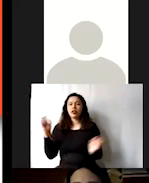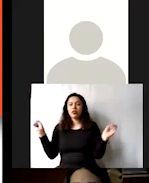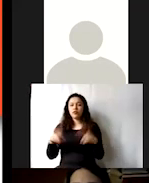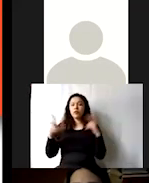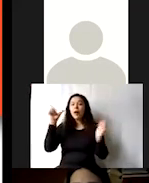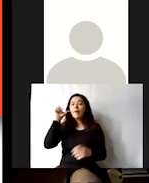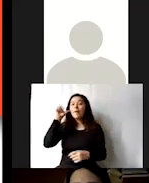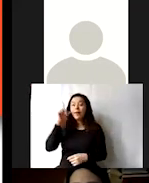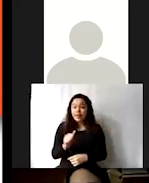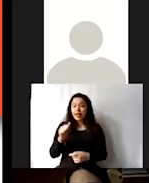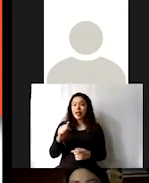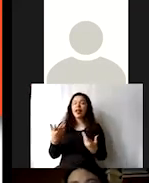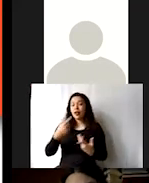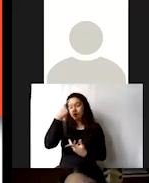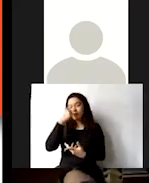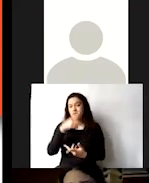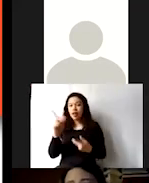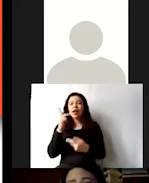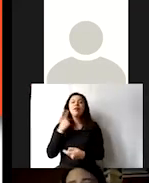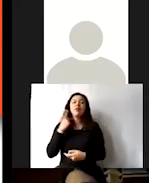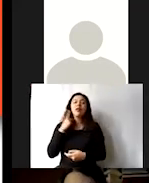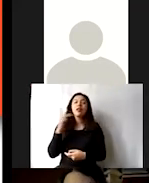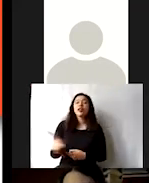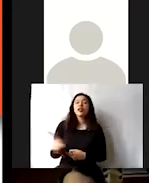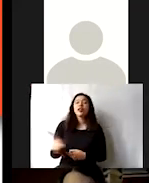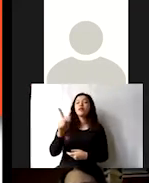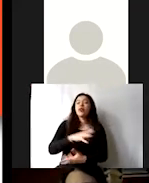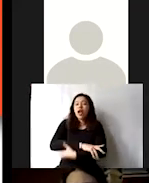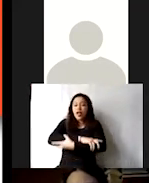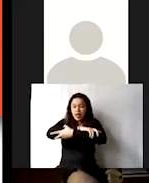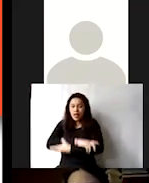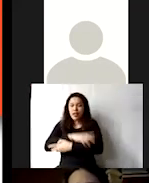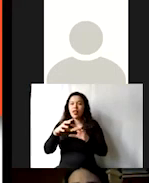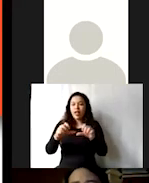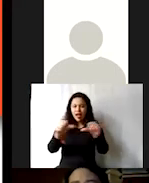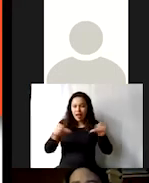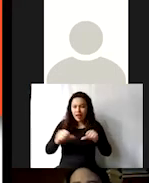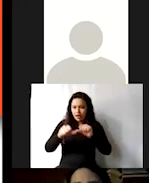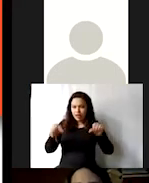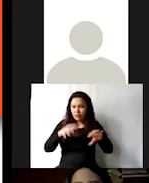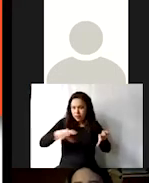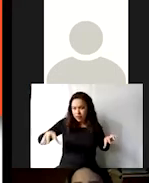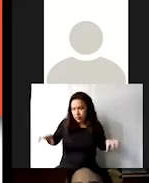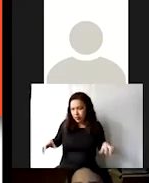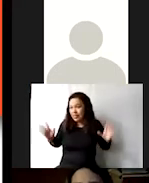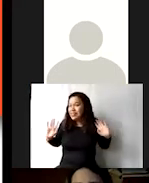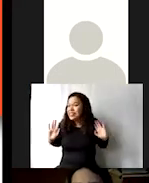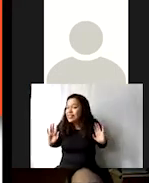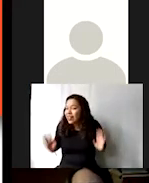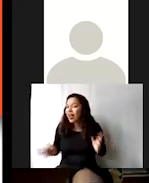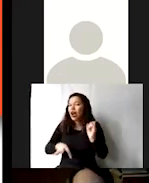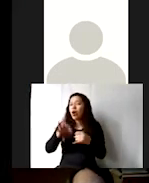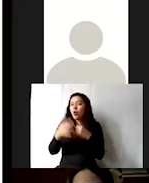día de mañana para el tema de políticas públicas y alianzas intersectoriales. Ya sería como la última